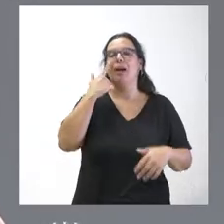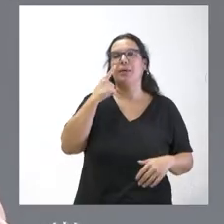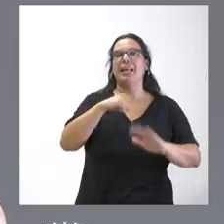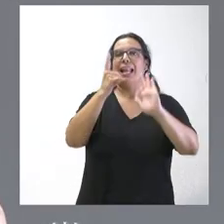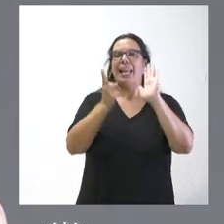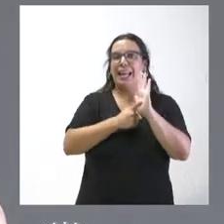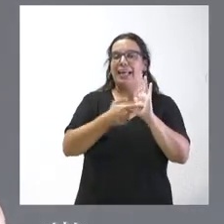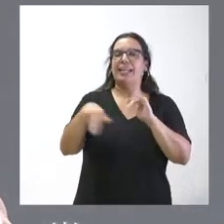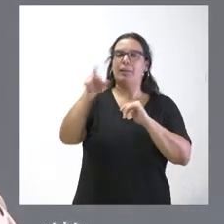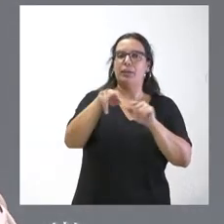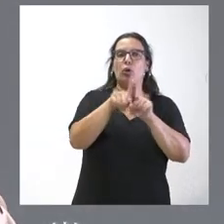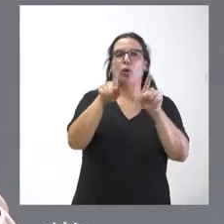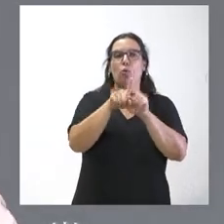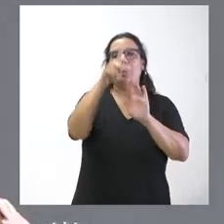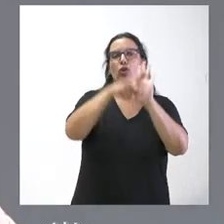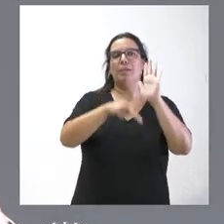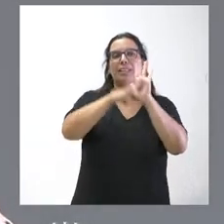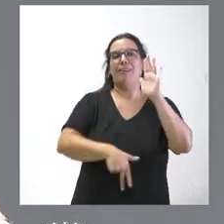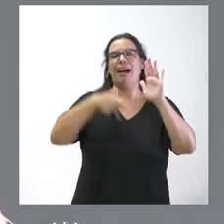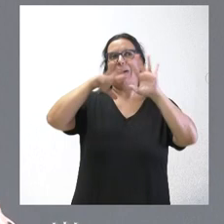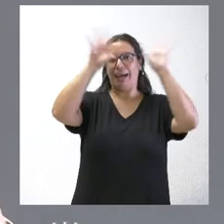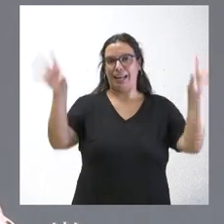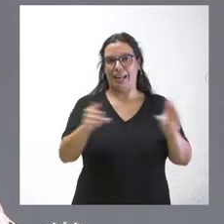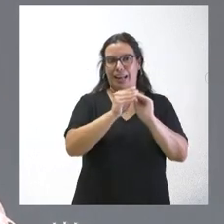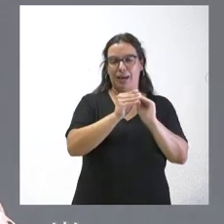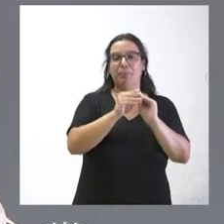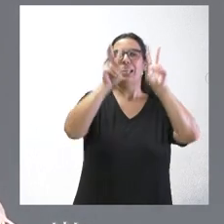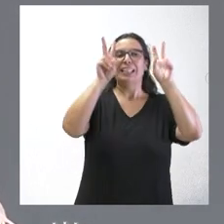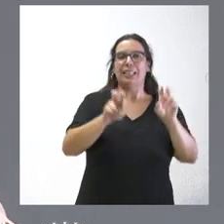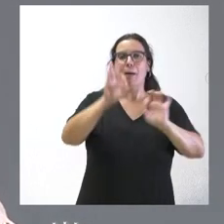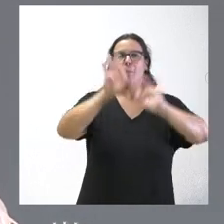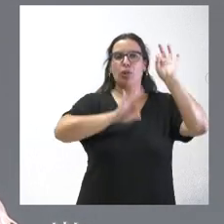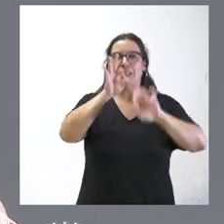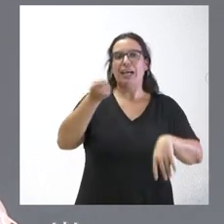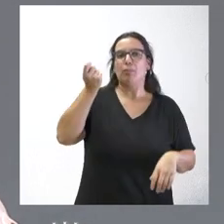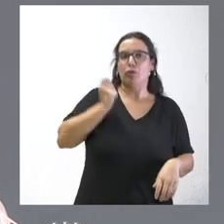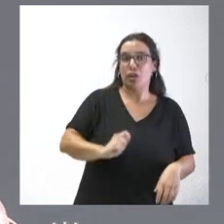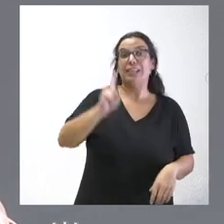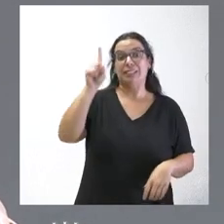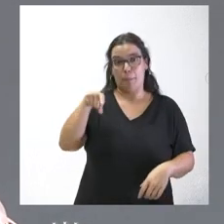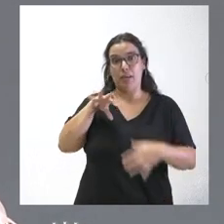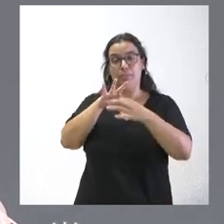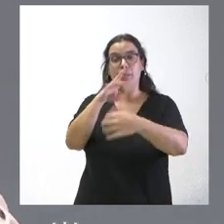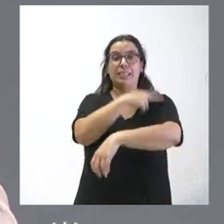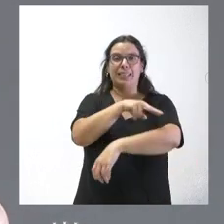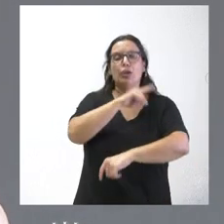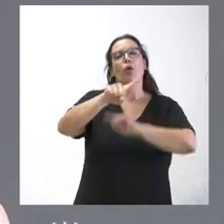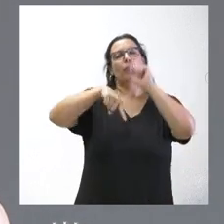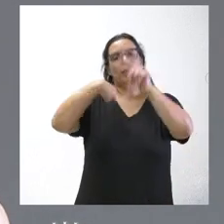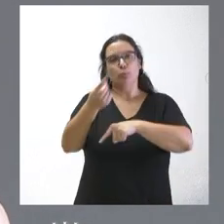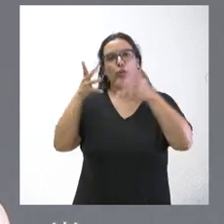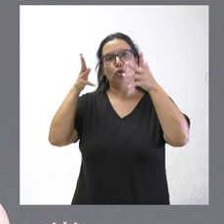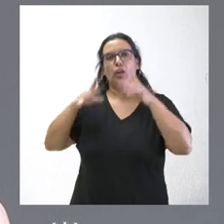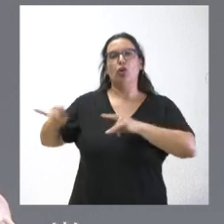digo es el marco general el tema de ratios de personal también de personal sanitario bien establecido posteriormente por el consejo